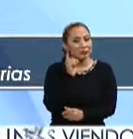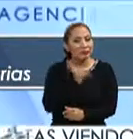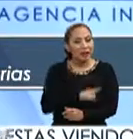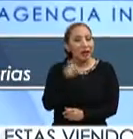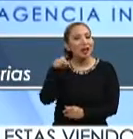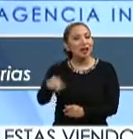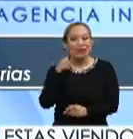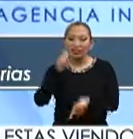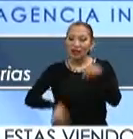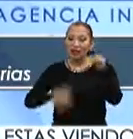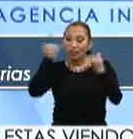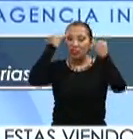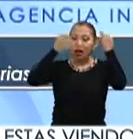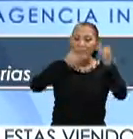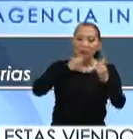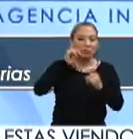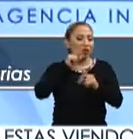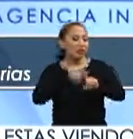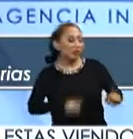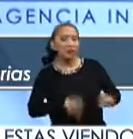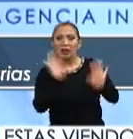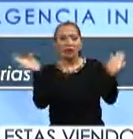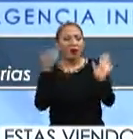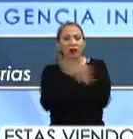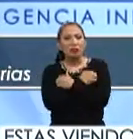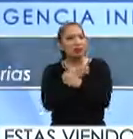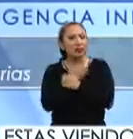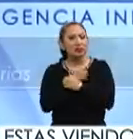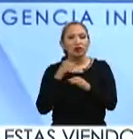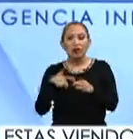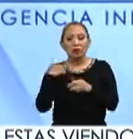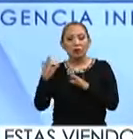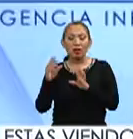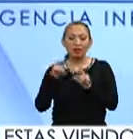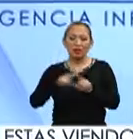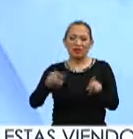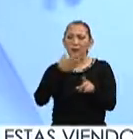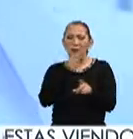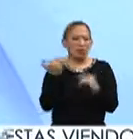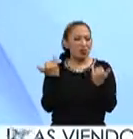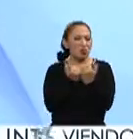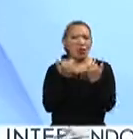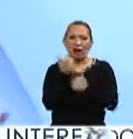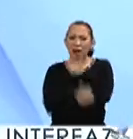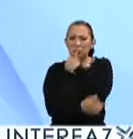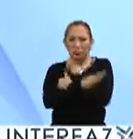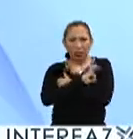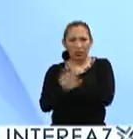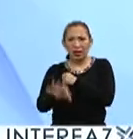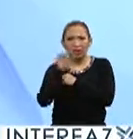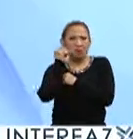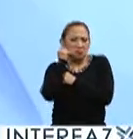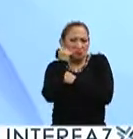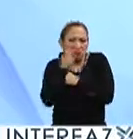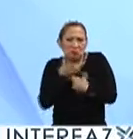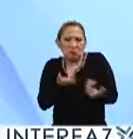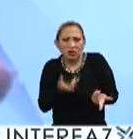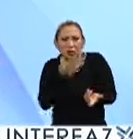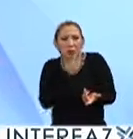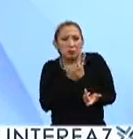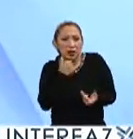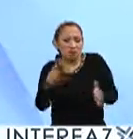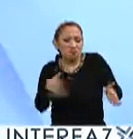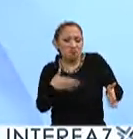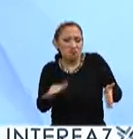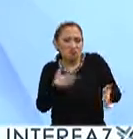combatir los estereotipos, fomentando opciones educativas y laborales atípicas entre hombres y mujeres. Es decir, no tiene nada de malo que un hombre sea